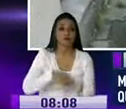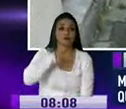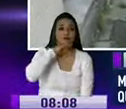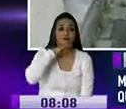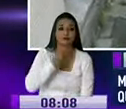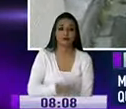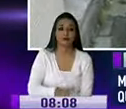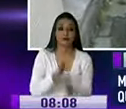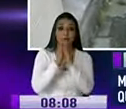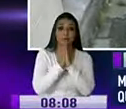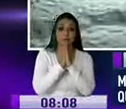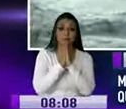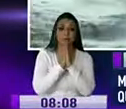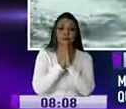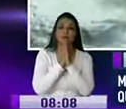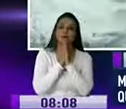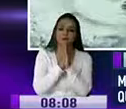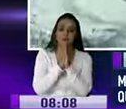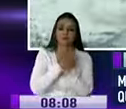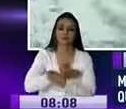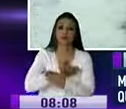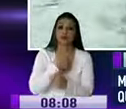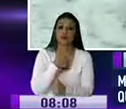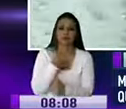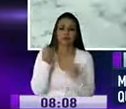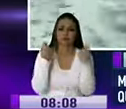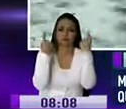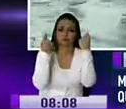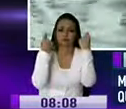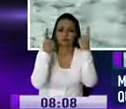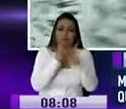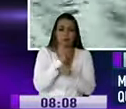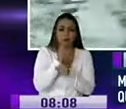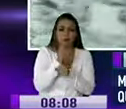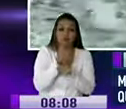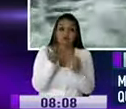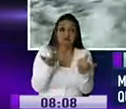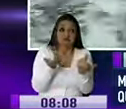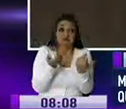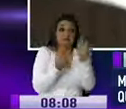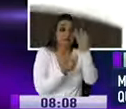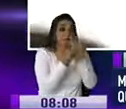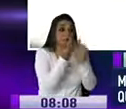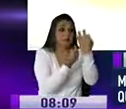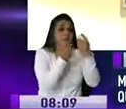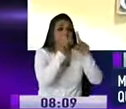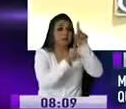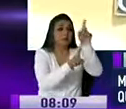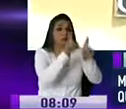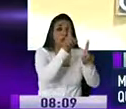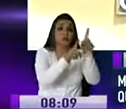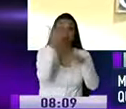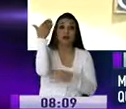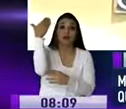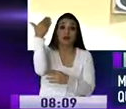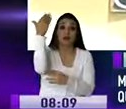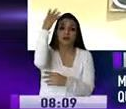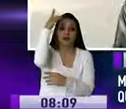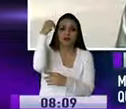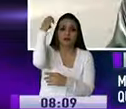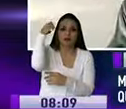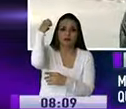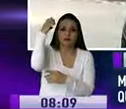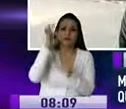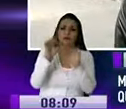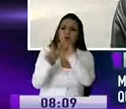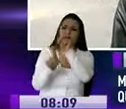de solicitarles de la manera más comedida. Yo no entiendo, ya habrá algún rato preguntarle al alcalde Rodas y al resto de